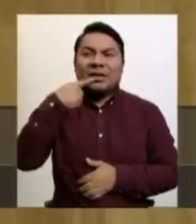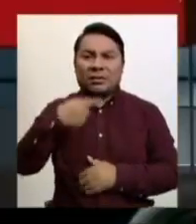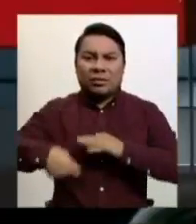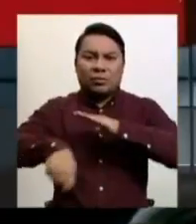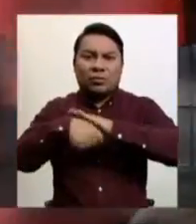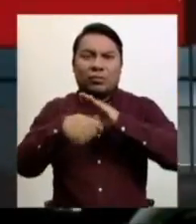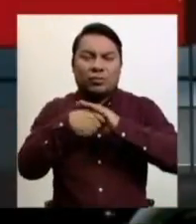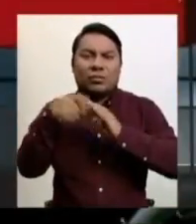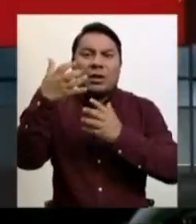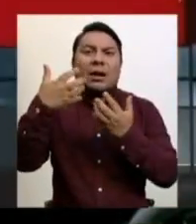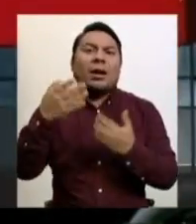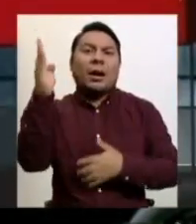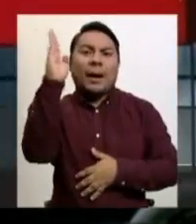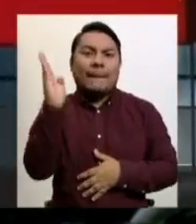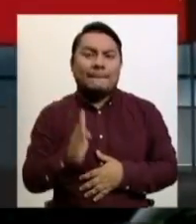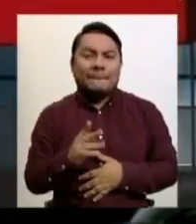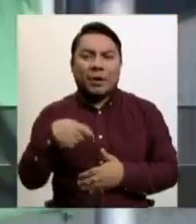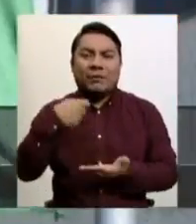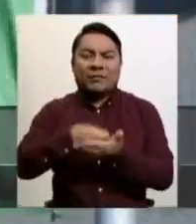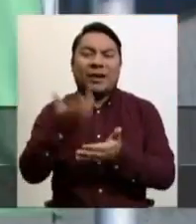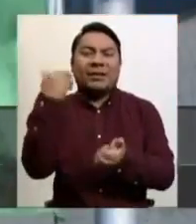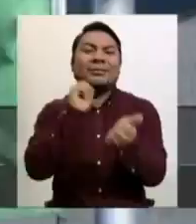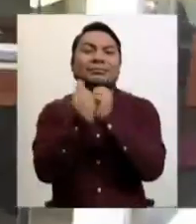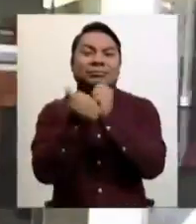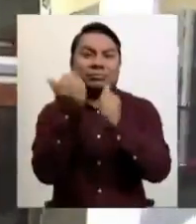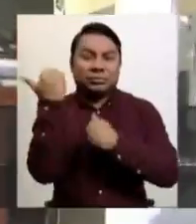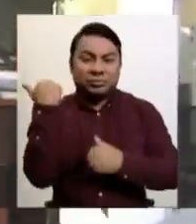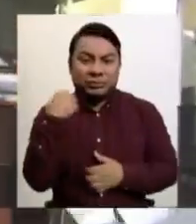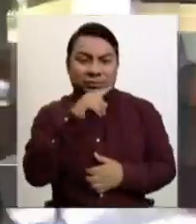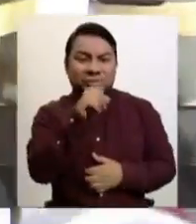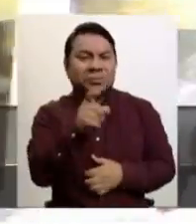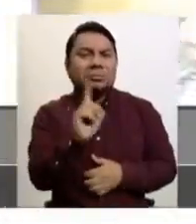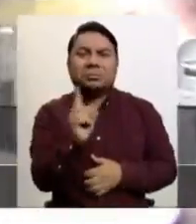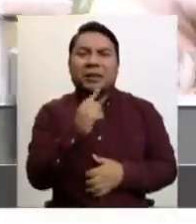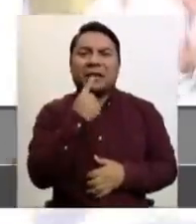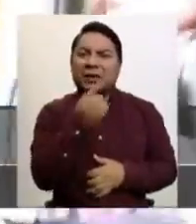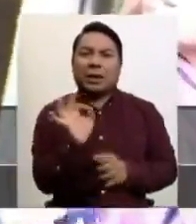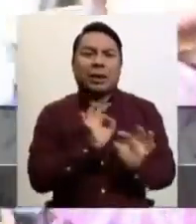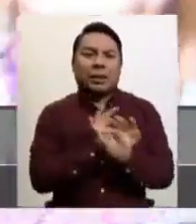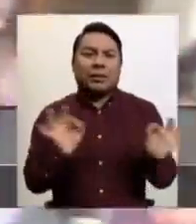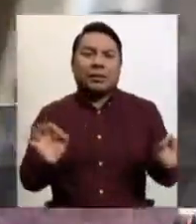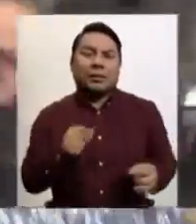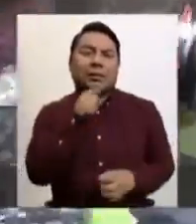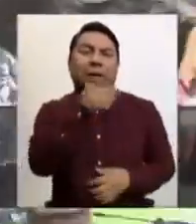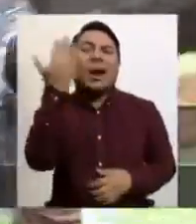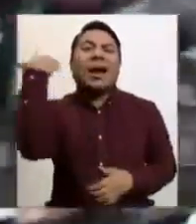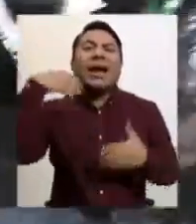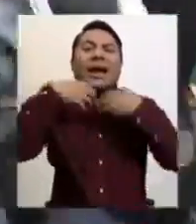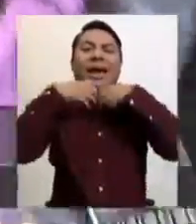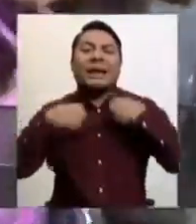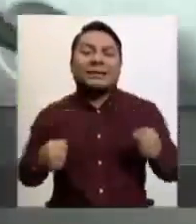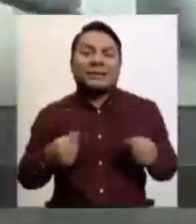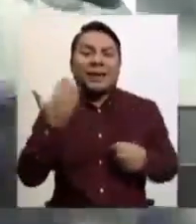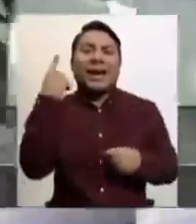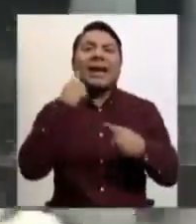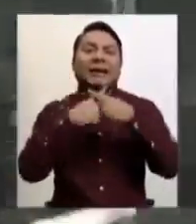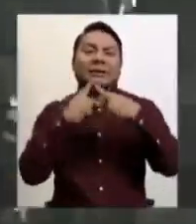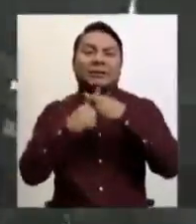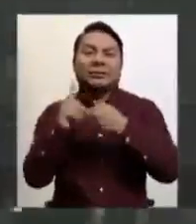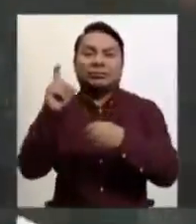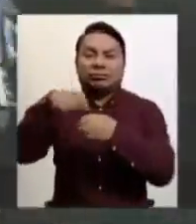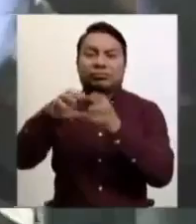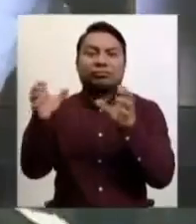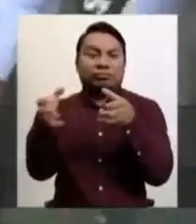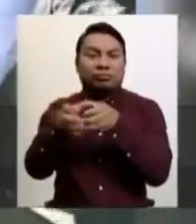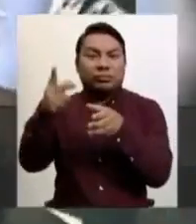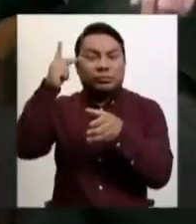Odebrecht para financiar su campaña electoral. Para el ex secretario general de Fuerza Popular, Joaquín Ramírez, Fujimori